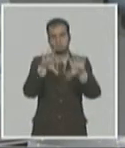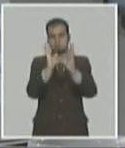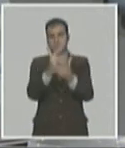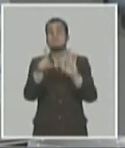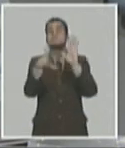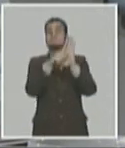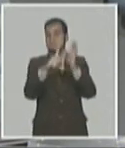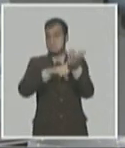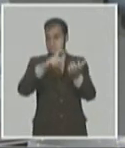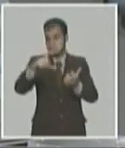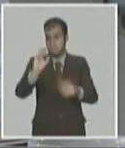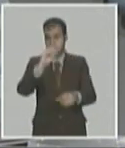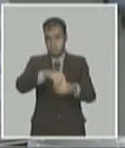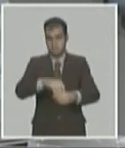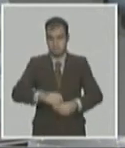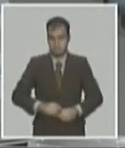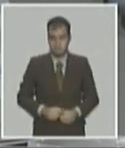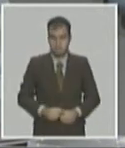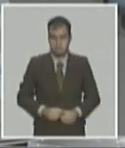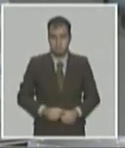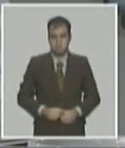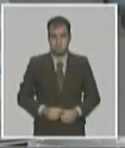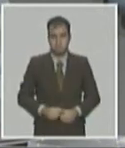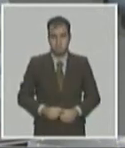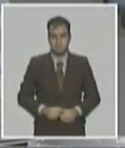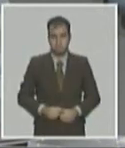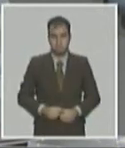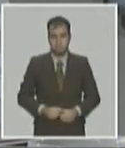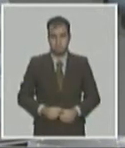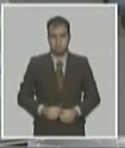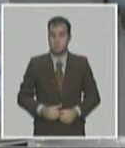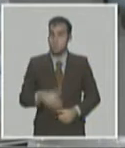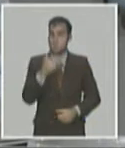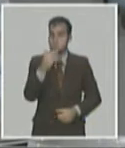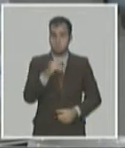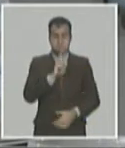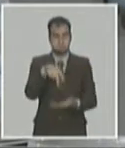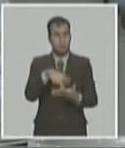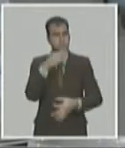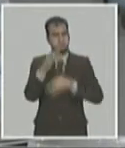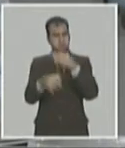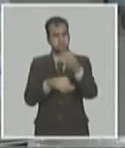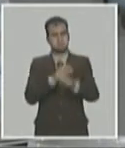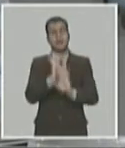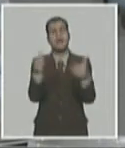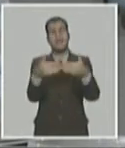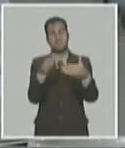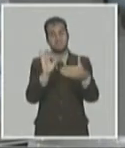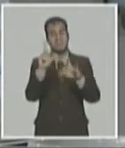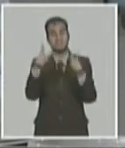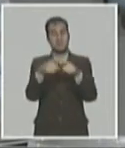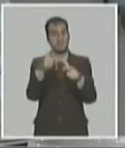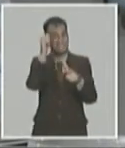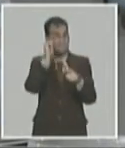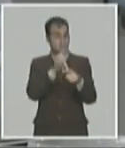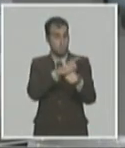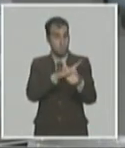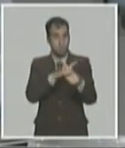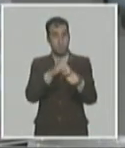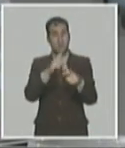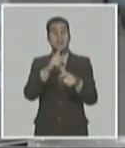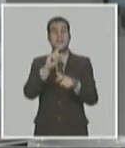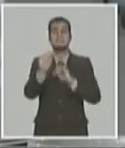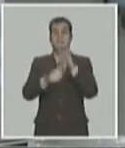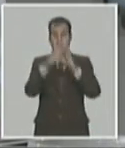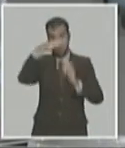la excelente intervención que realizó nuestro primer secretario al resumir esta reunión ampliada,